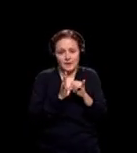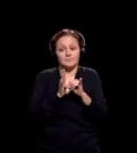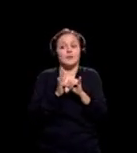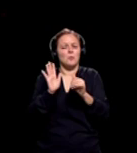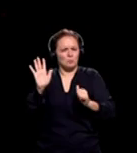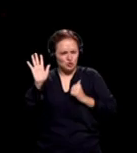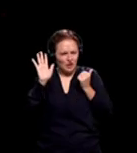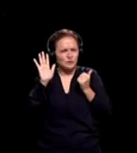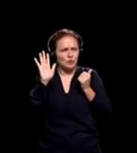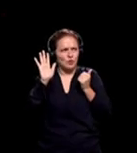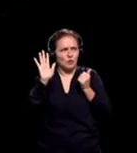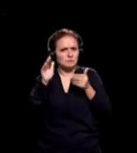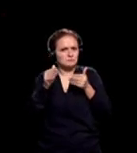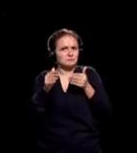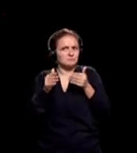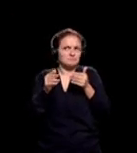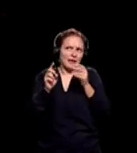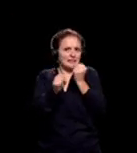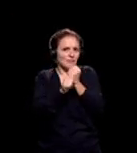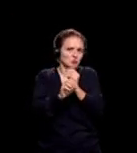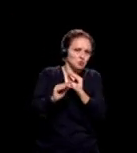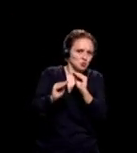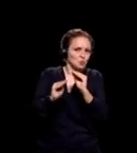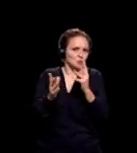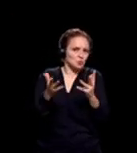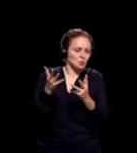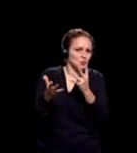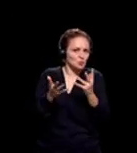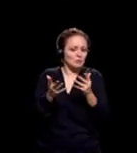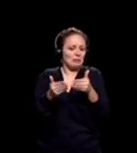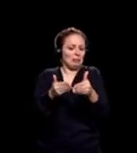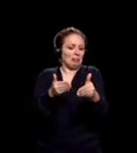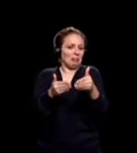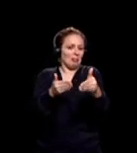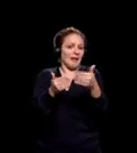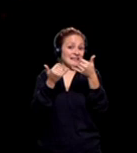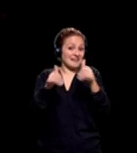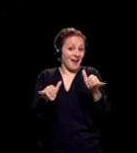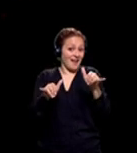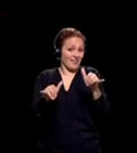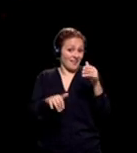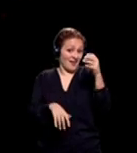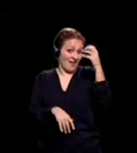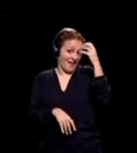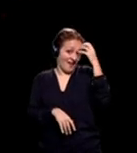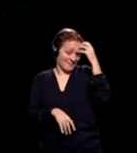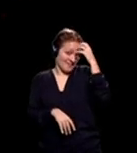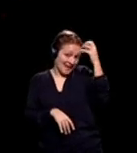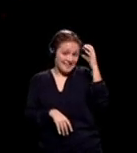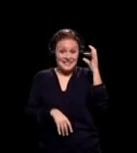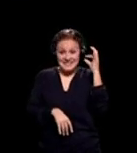19,59. Es decir, desde los 20 minutos. Pero ellos distribuyen, porque así lo quieren ellos,